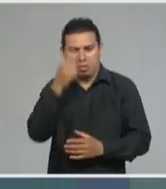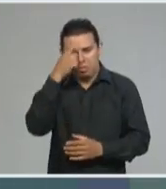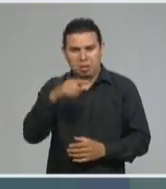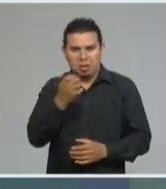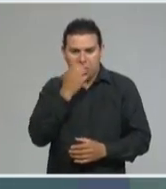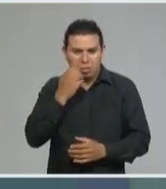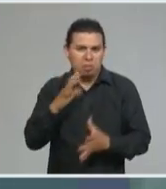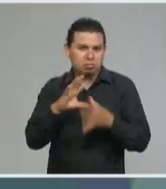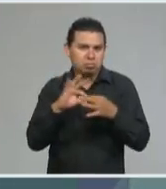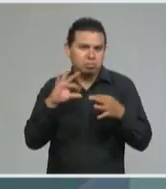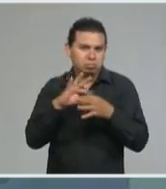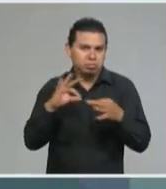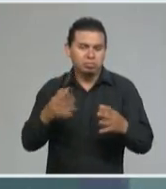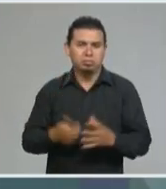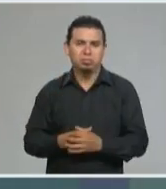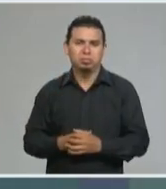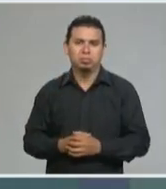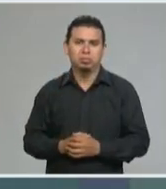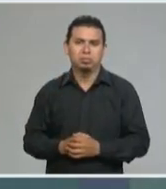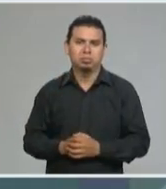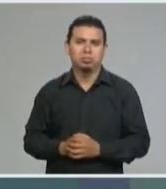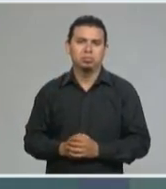escuela, porque